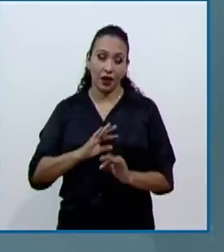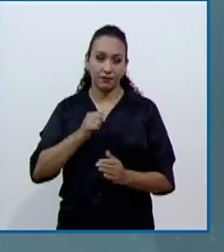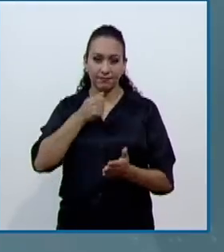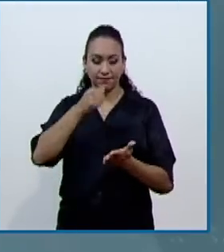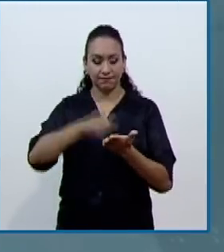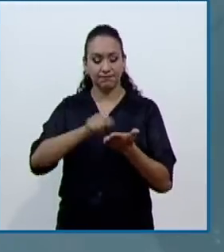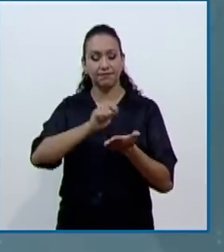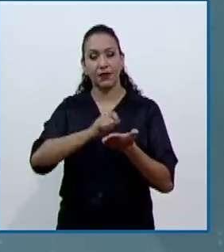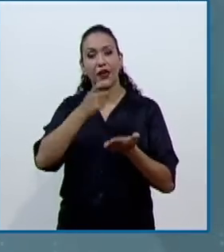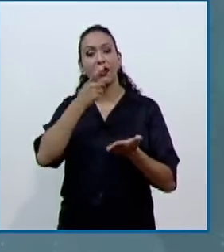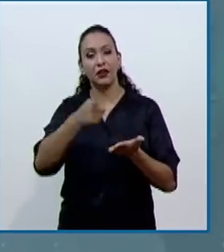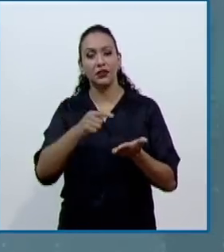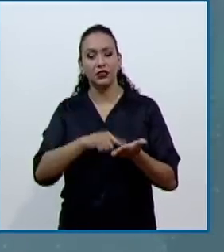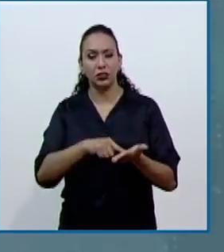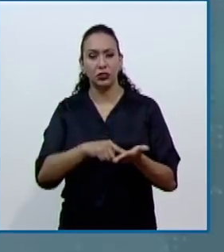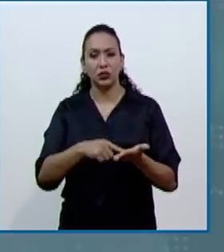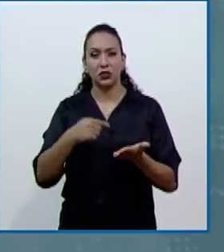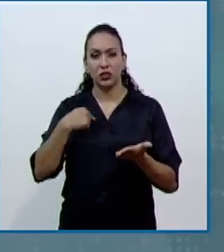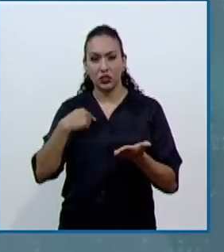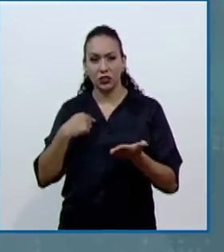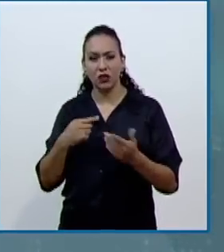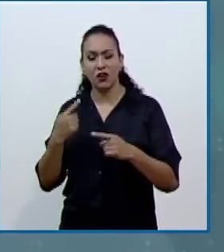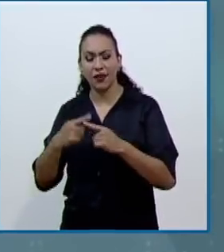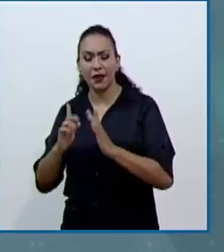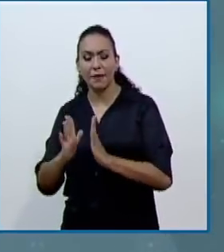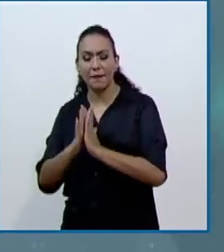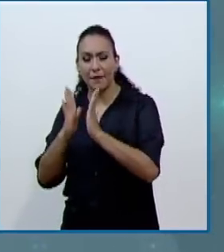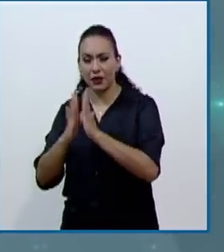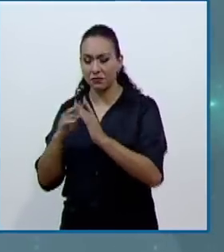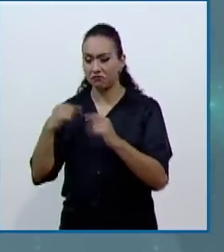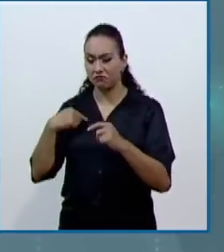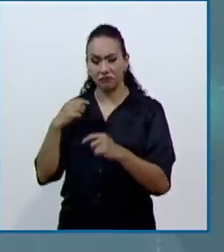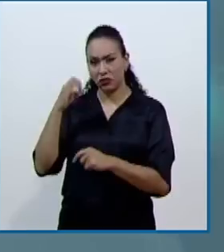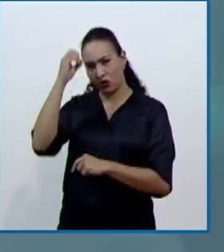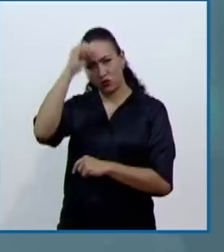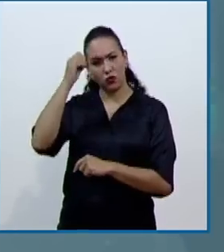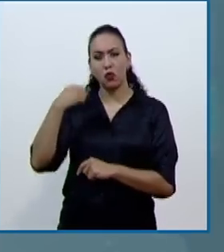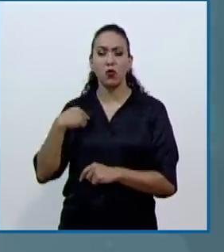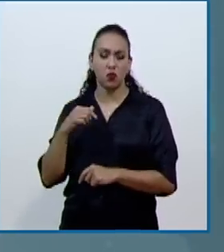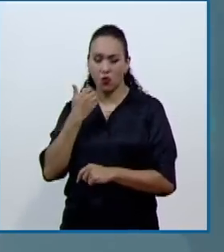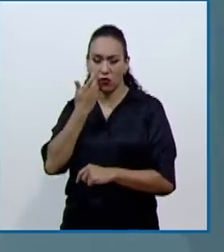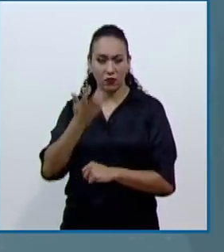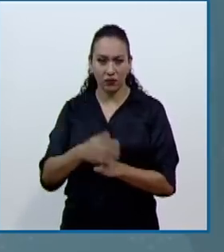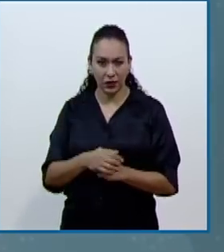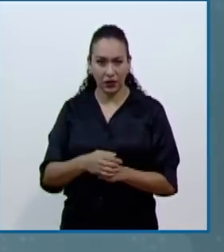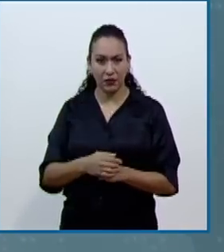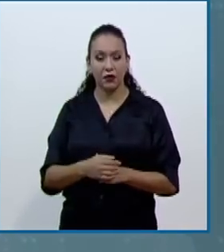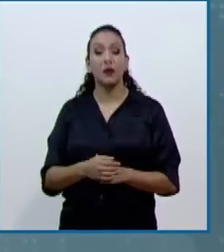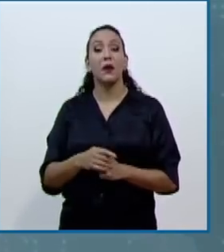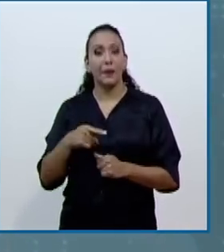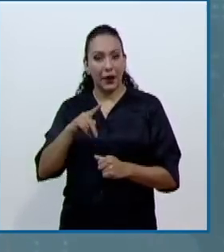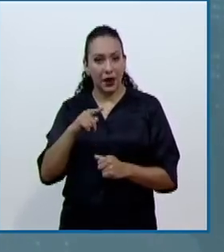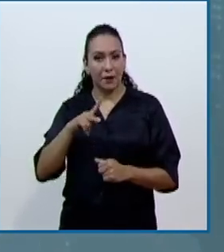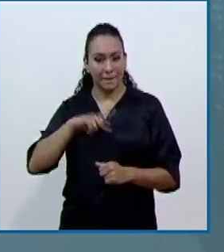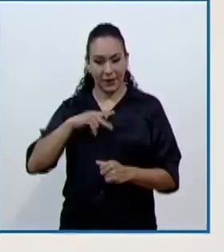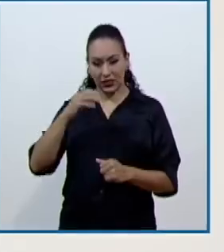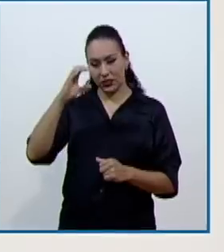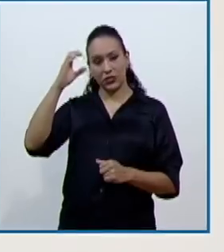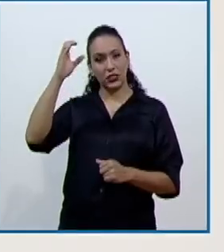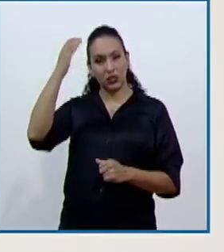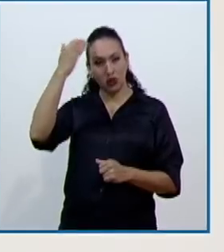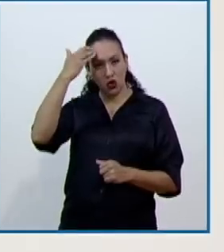en los listados de quienes participarán en la elección extraordinaria de 2025, aunque seguiré poniendo mis